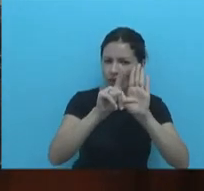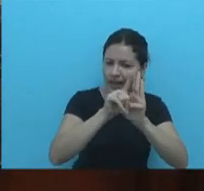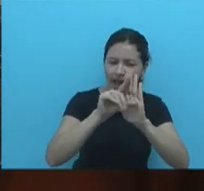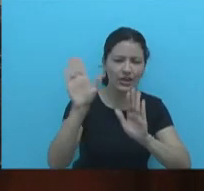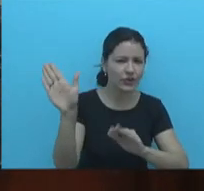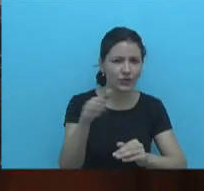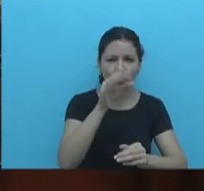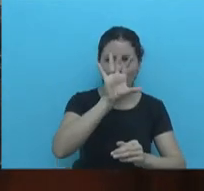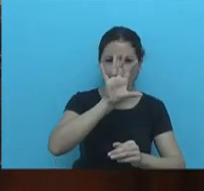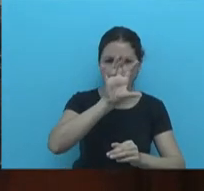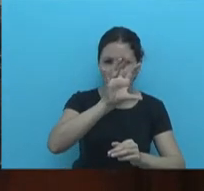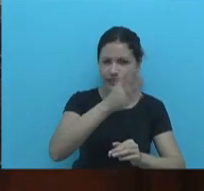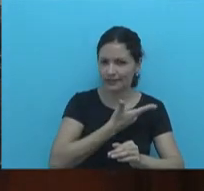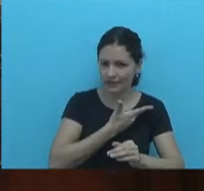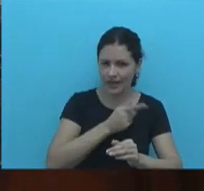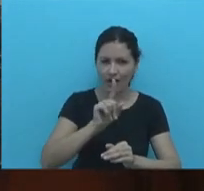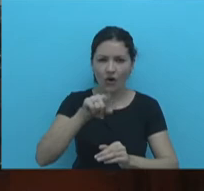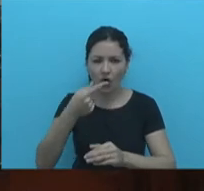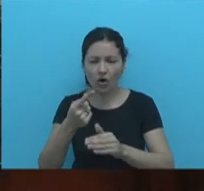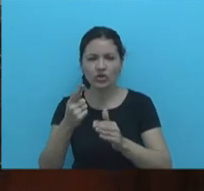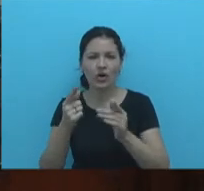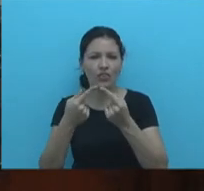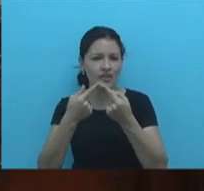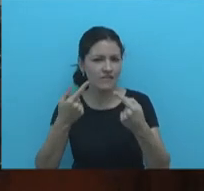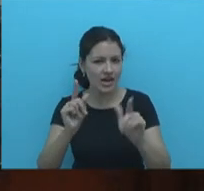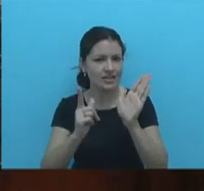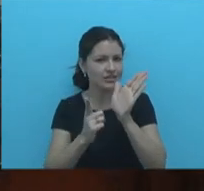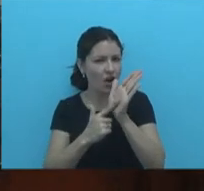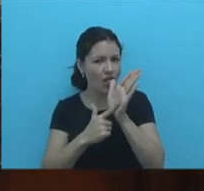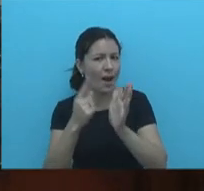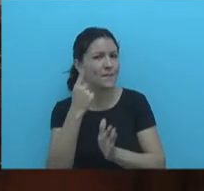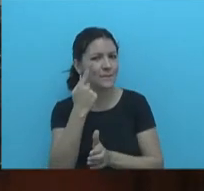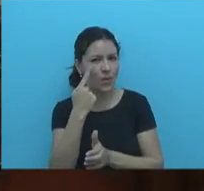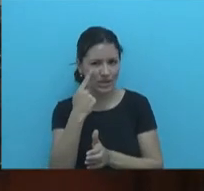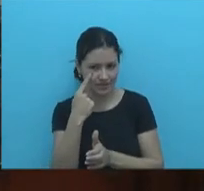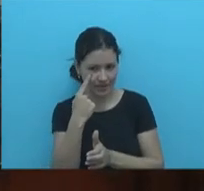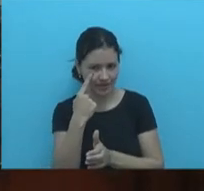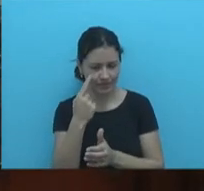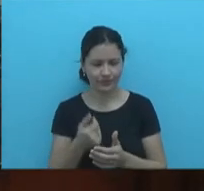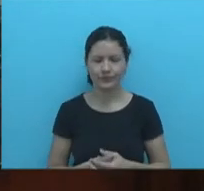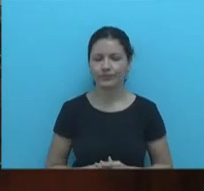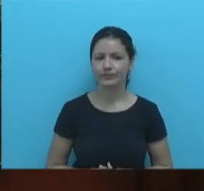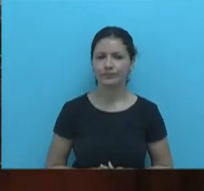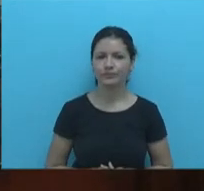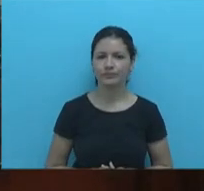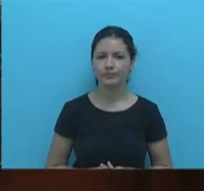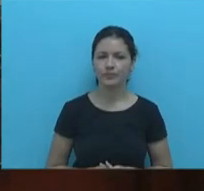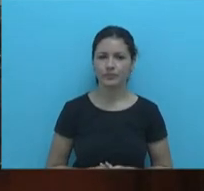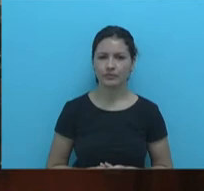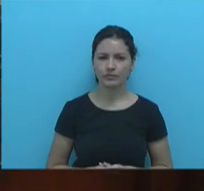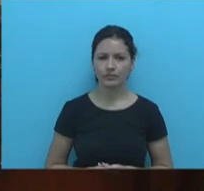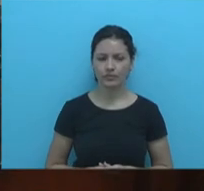dictan, ustedes rigen para toda la provincia. Primero la mujer, la diputada tiene la palabra, después seguimos. Yo no le